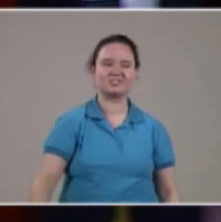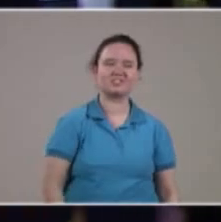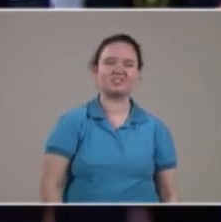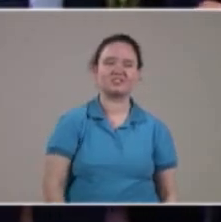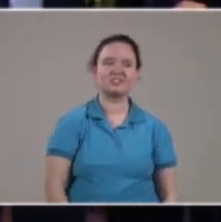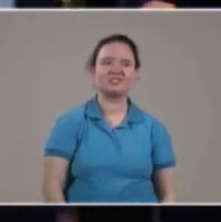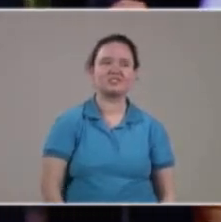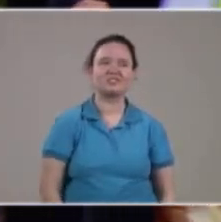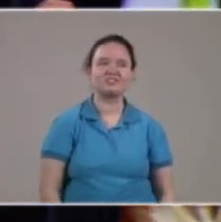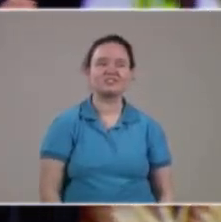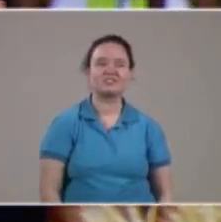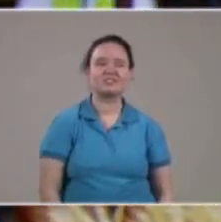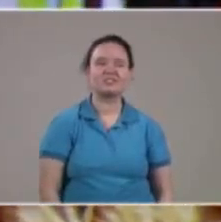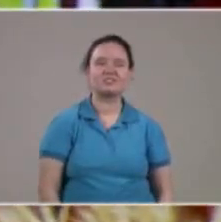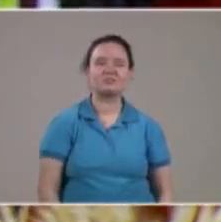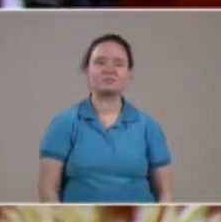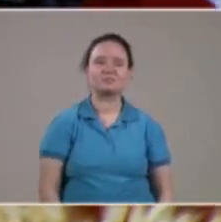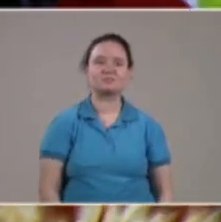Aleluya.